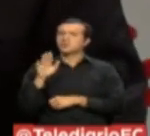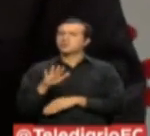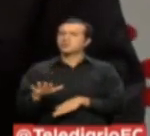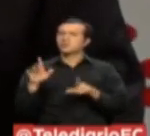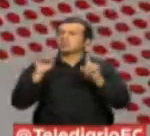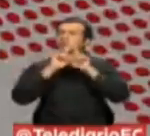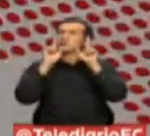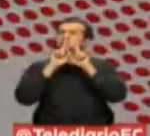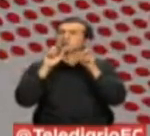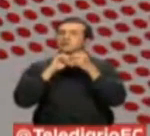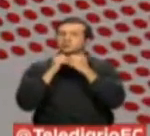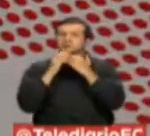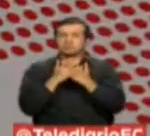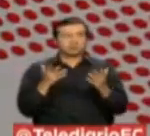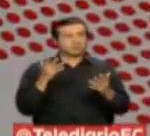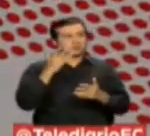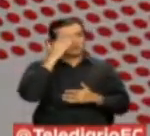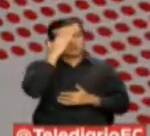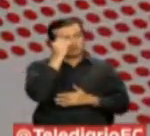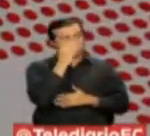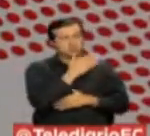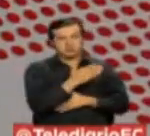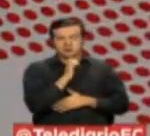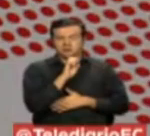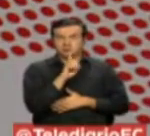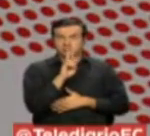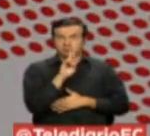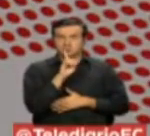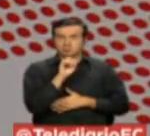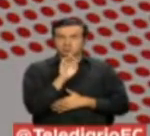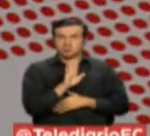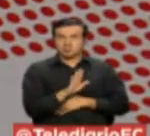empresas? Bueno, buenos días, Eduardo.